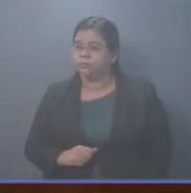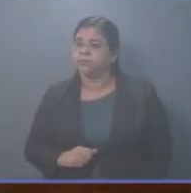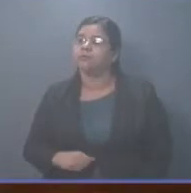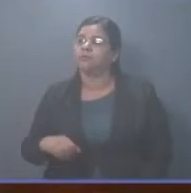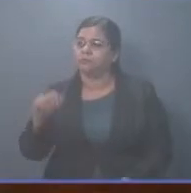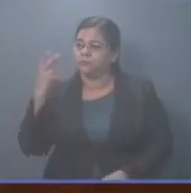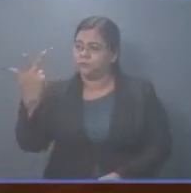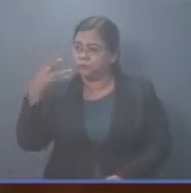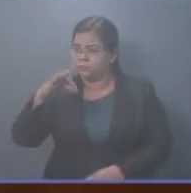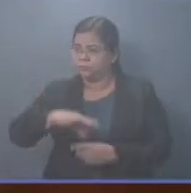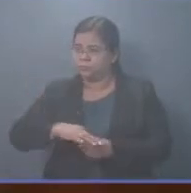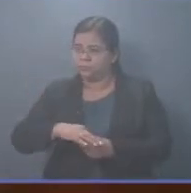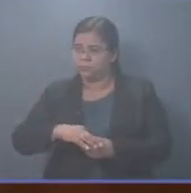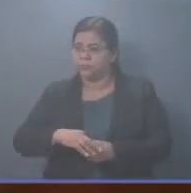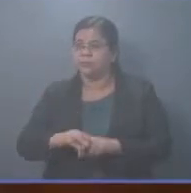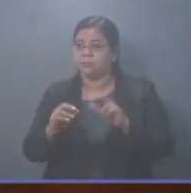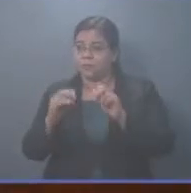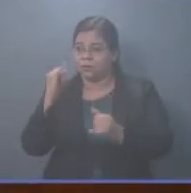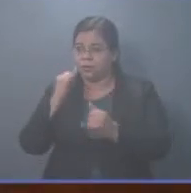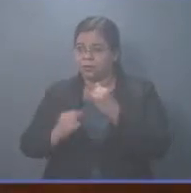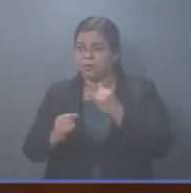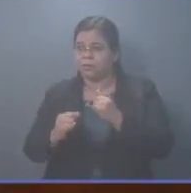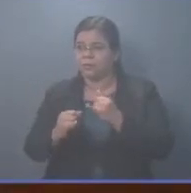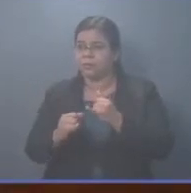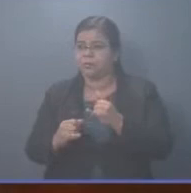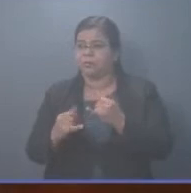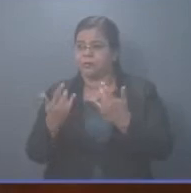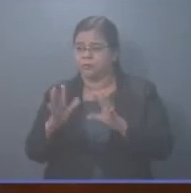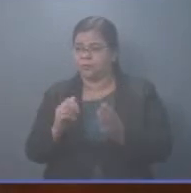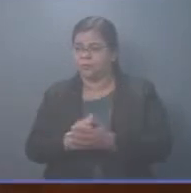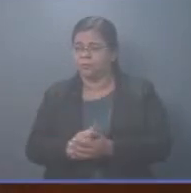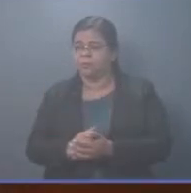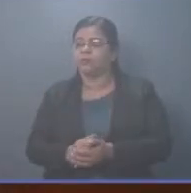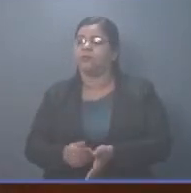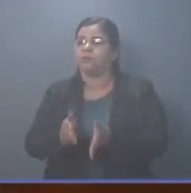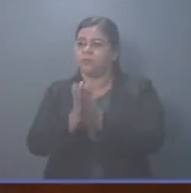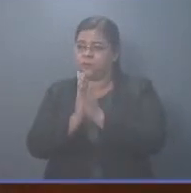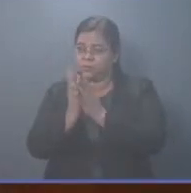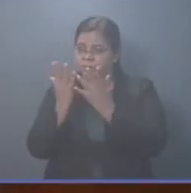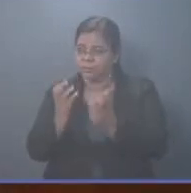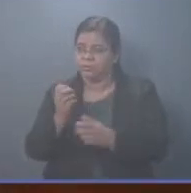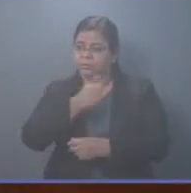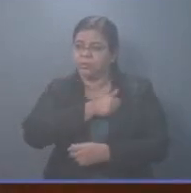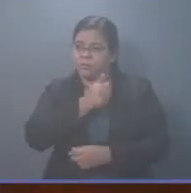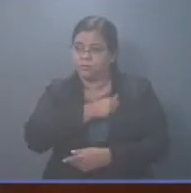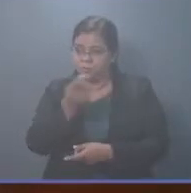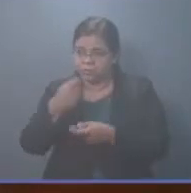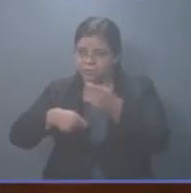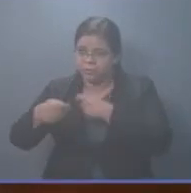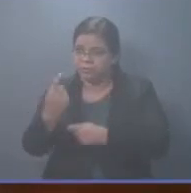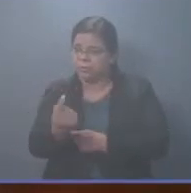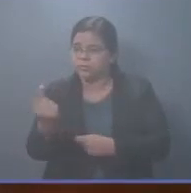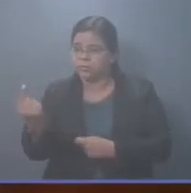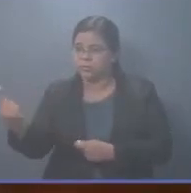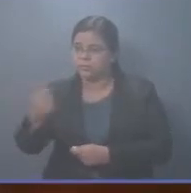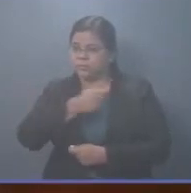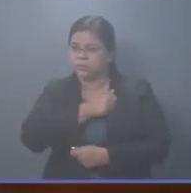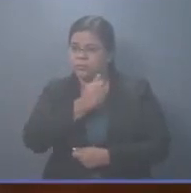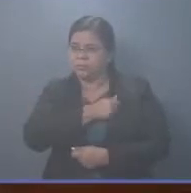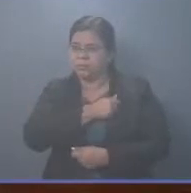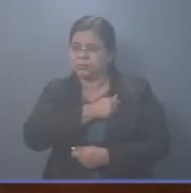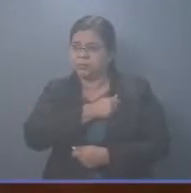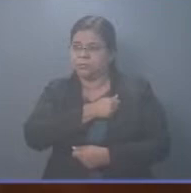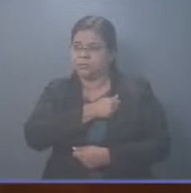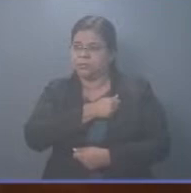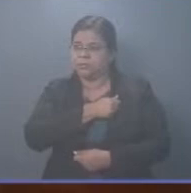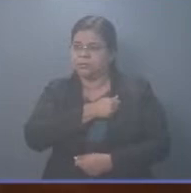3 votos. Y la última propuesta es la que tiene que ver con trasladarle la obligación al concesionario, que ya fue leída.